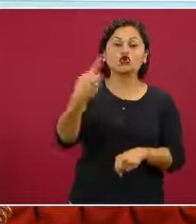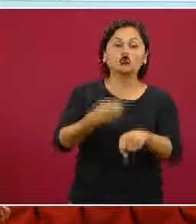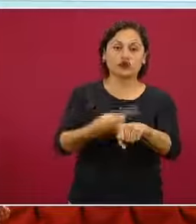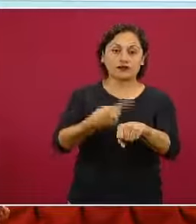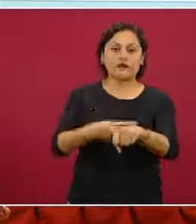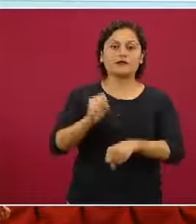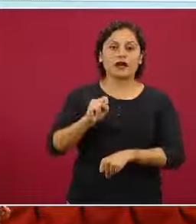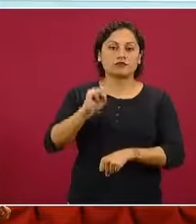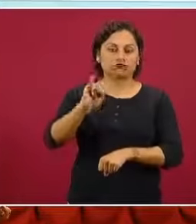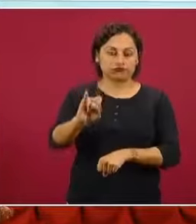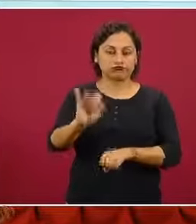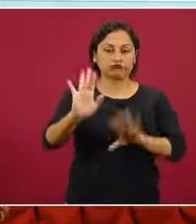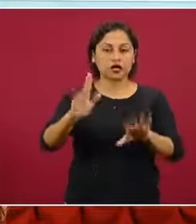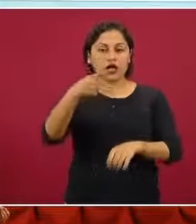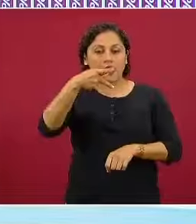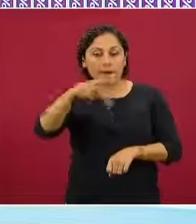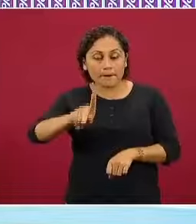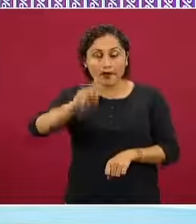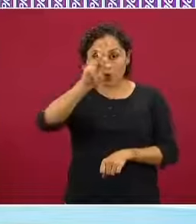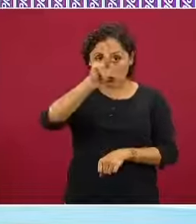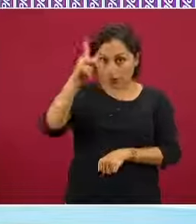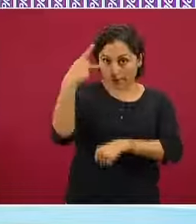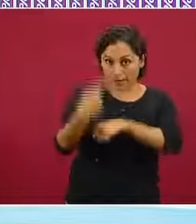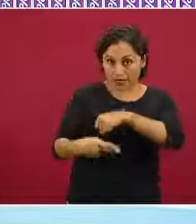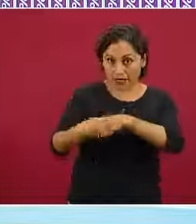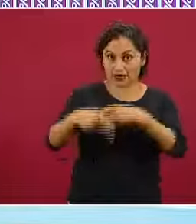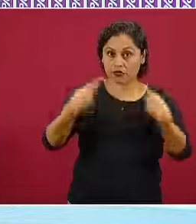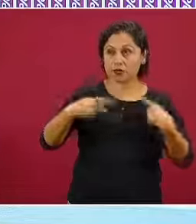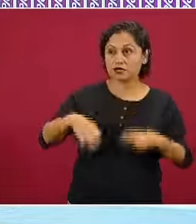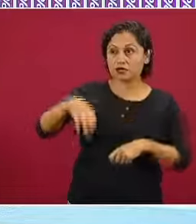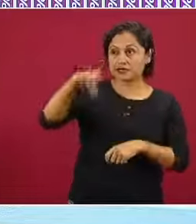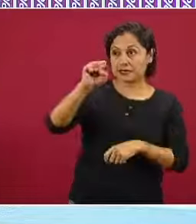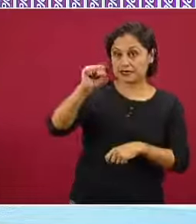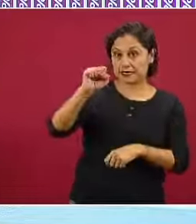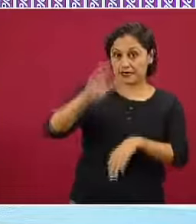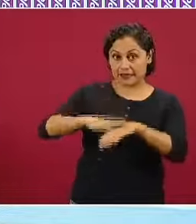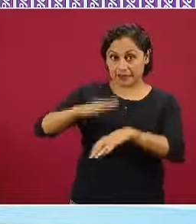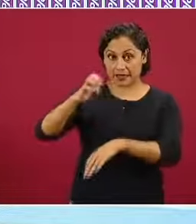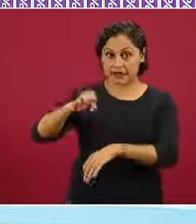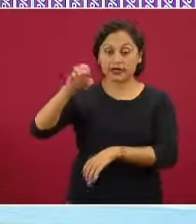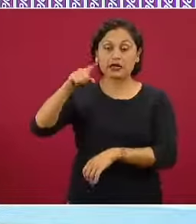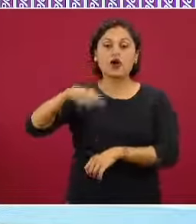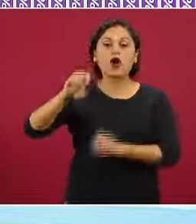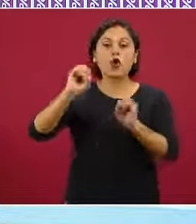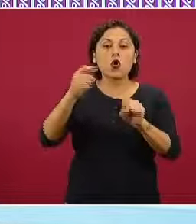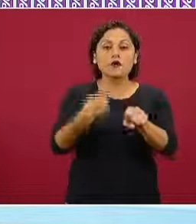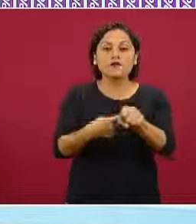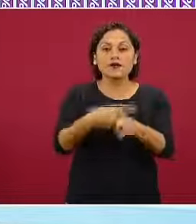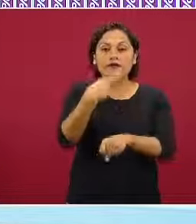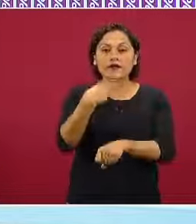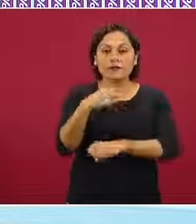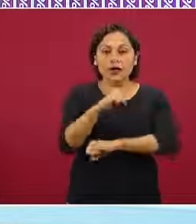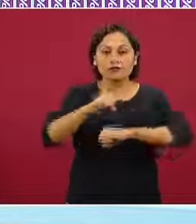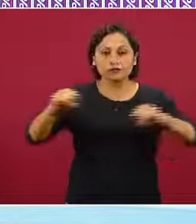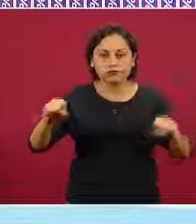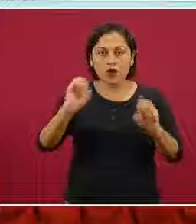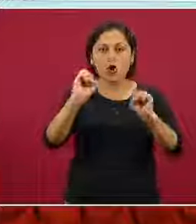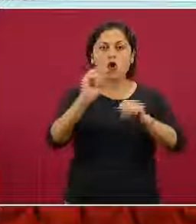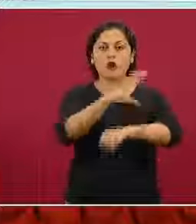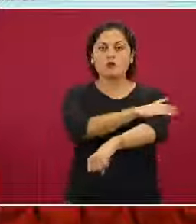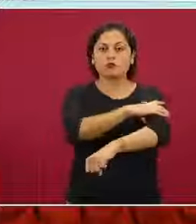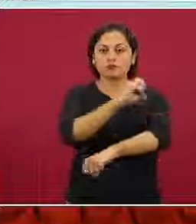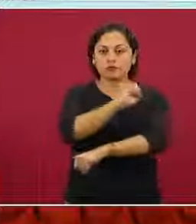que tienen 60 o más años de edad, enfermedades crónicas como diabetes, obesidad, sobrepeso,